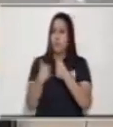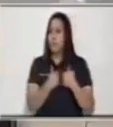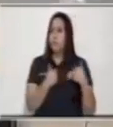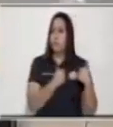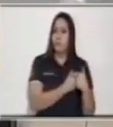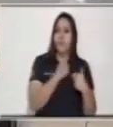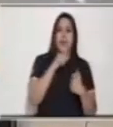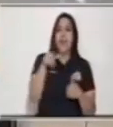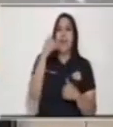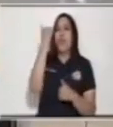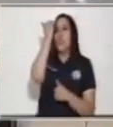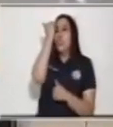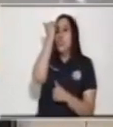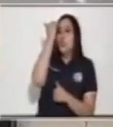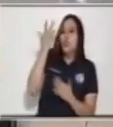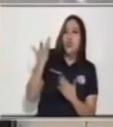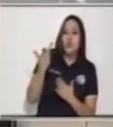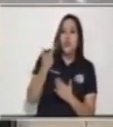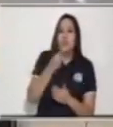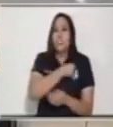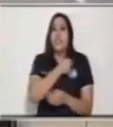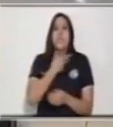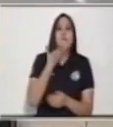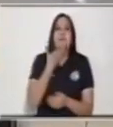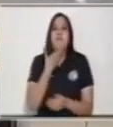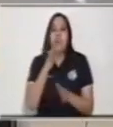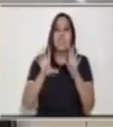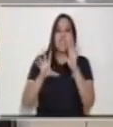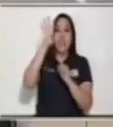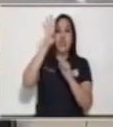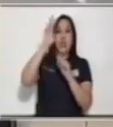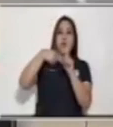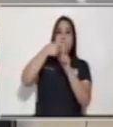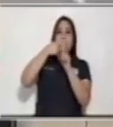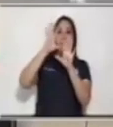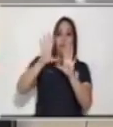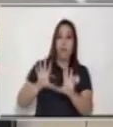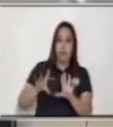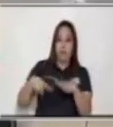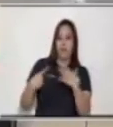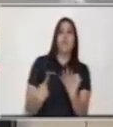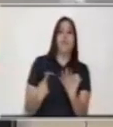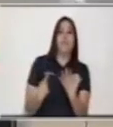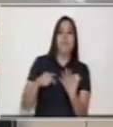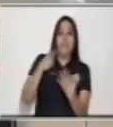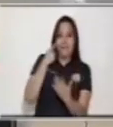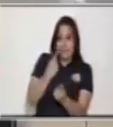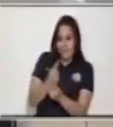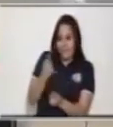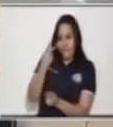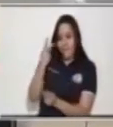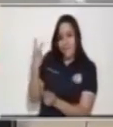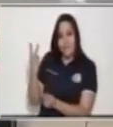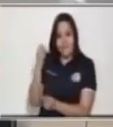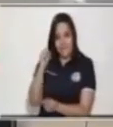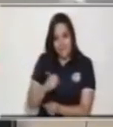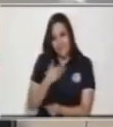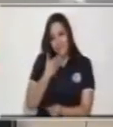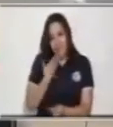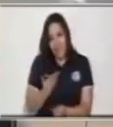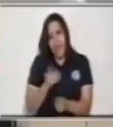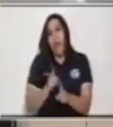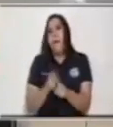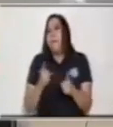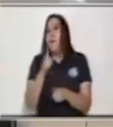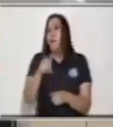Yo sé que algunos de ustedes quieren hacer esto. 14 más 16 y encontrar la respuesta. Pero hoy